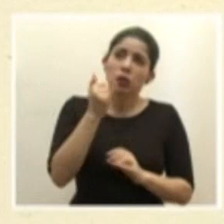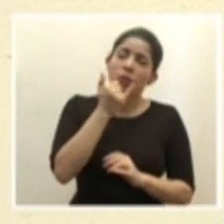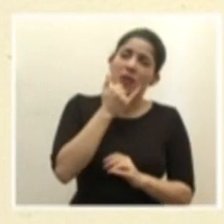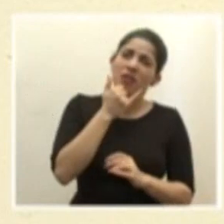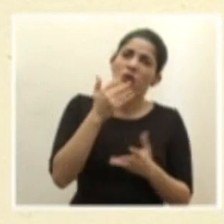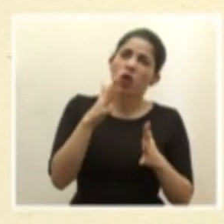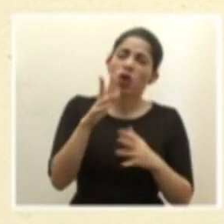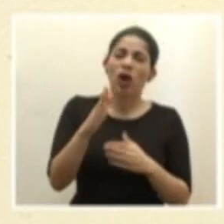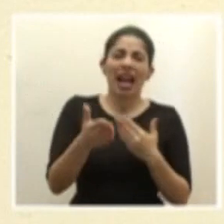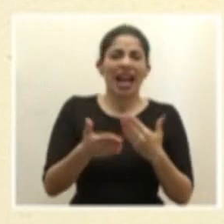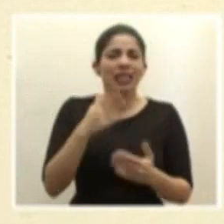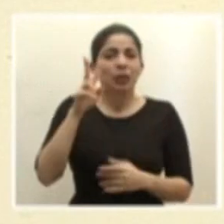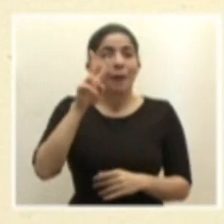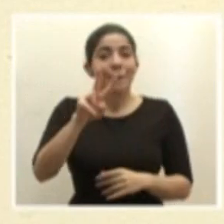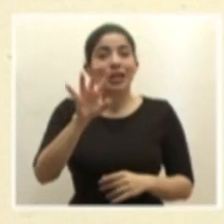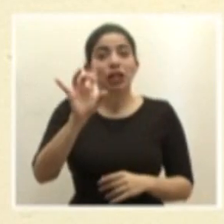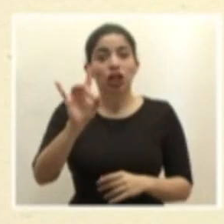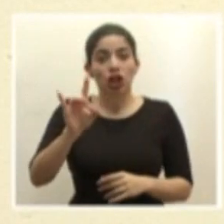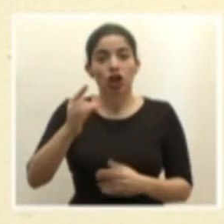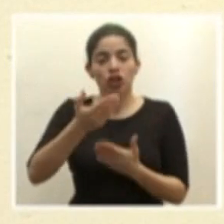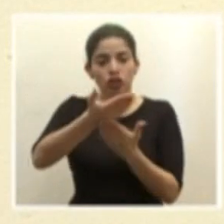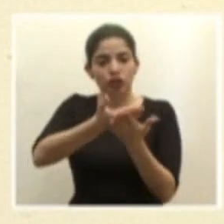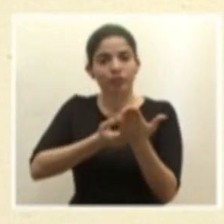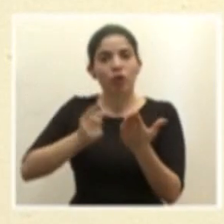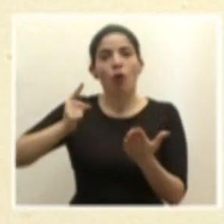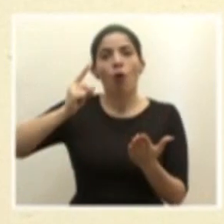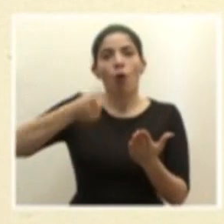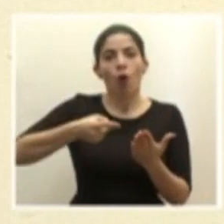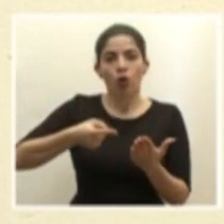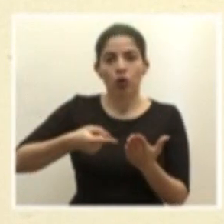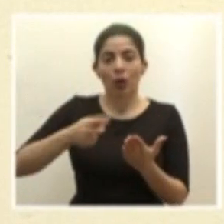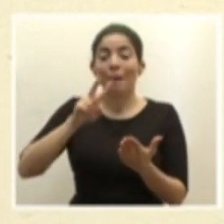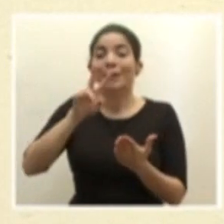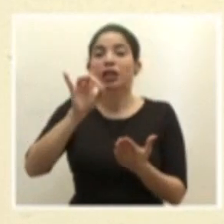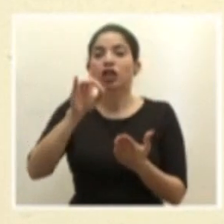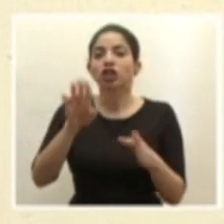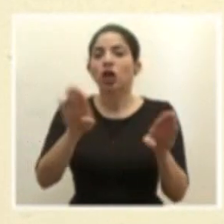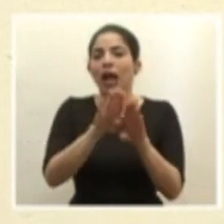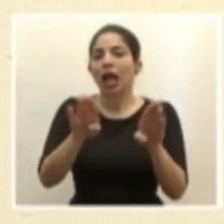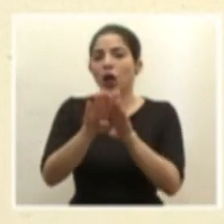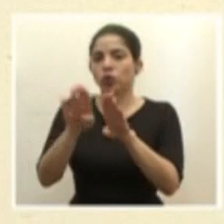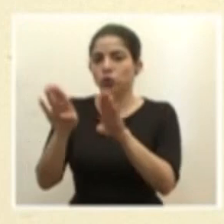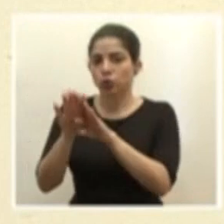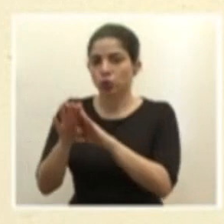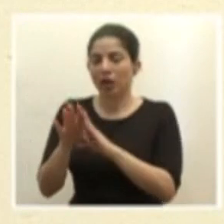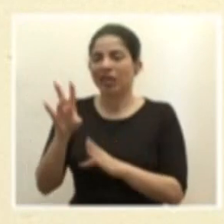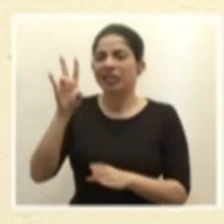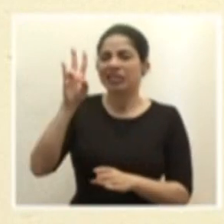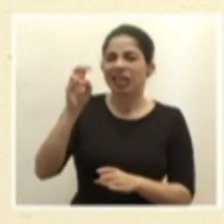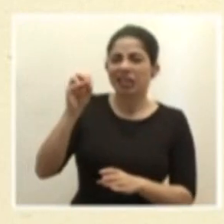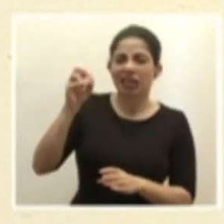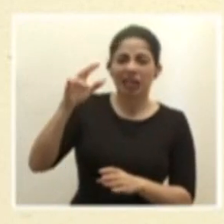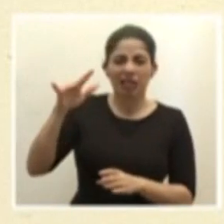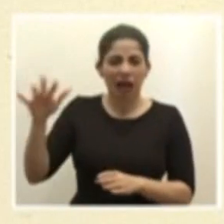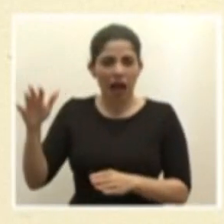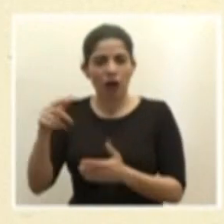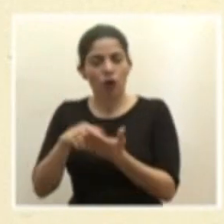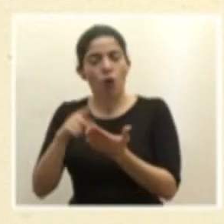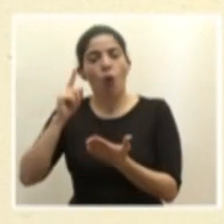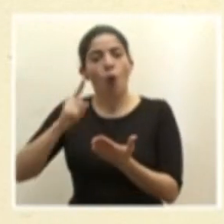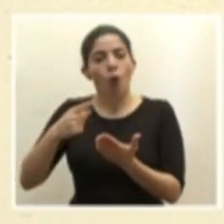fueron cerca de 28 órdenes, 28 clausuras y una cantidad de 70 y tantas órdenes